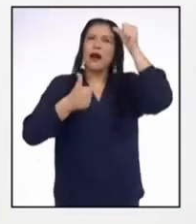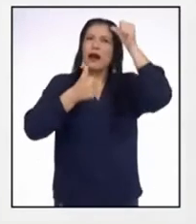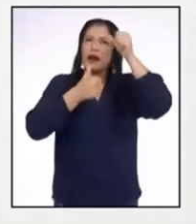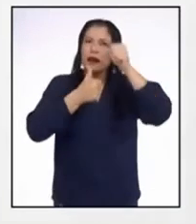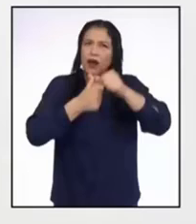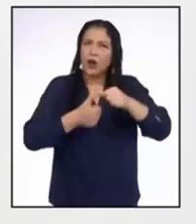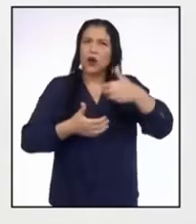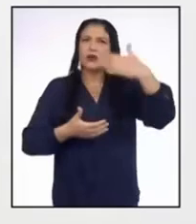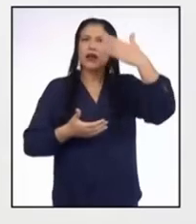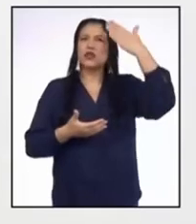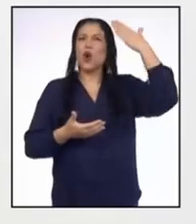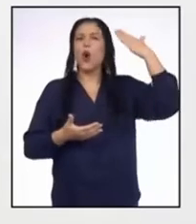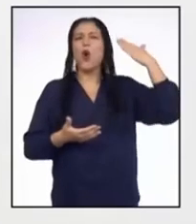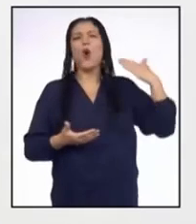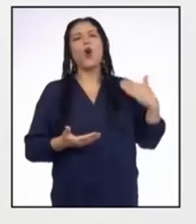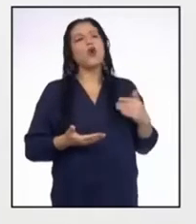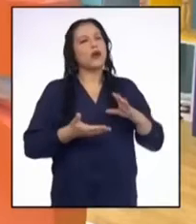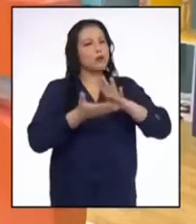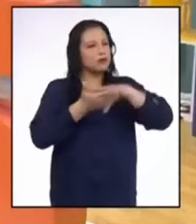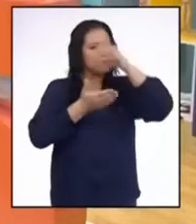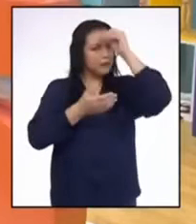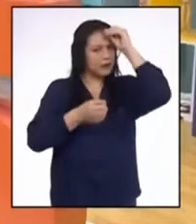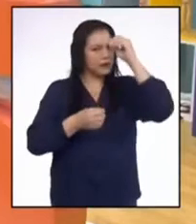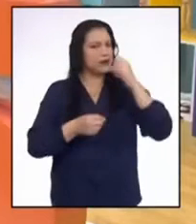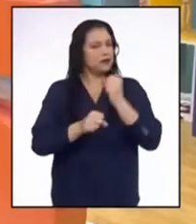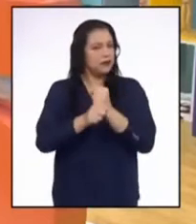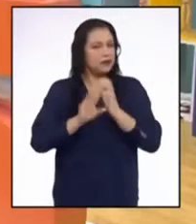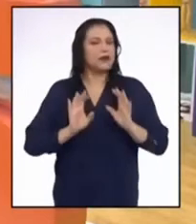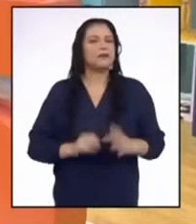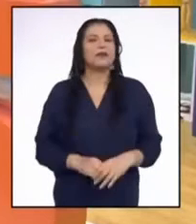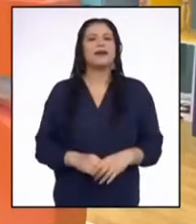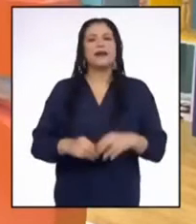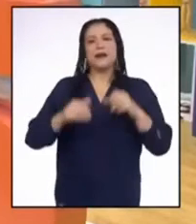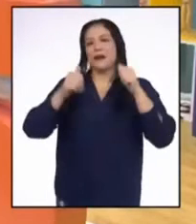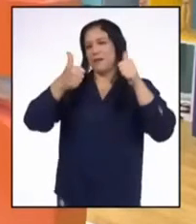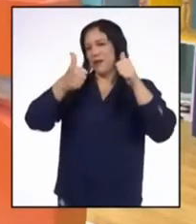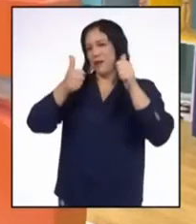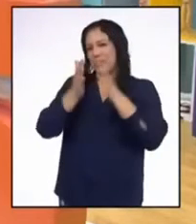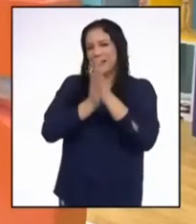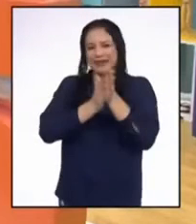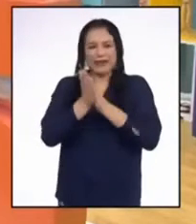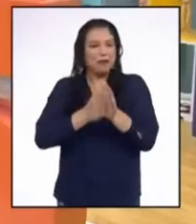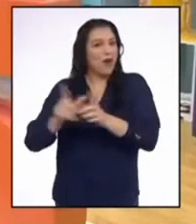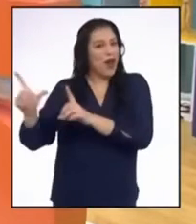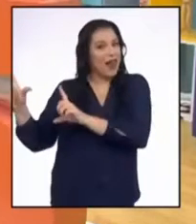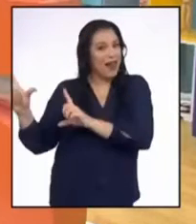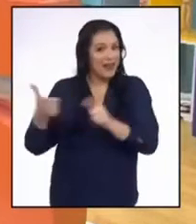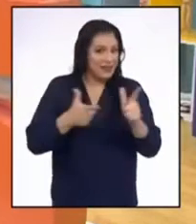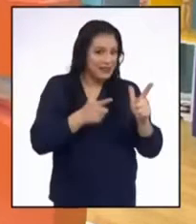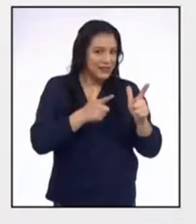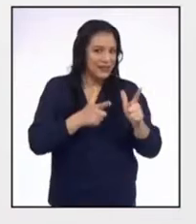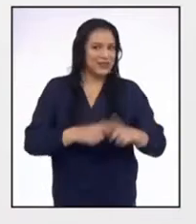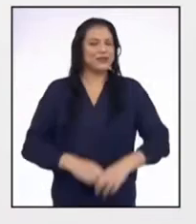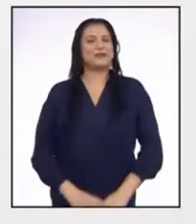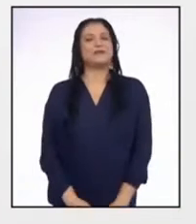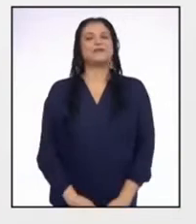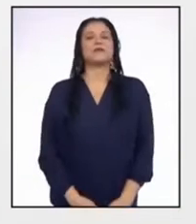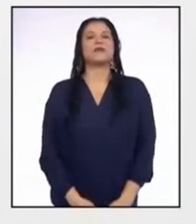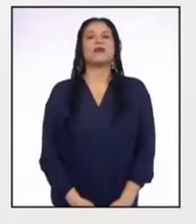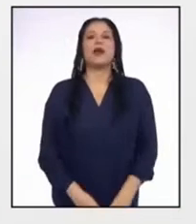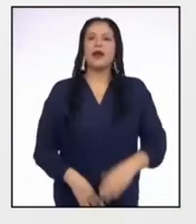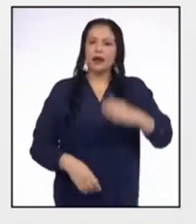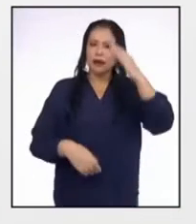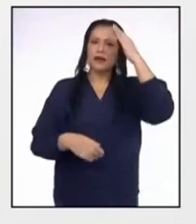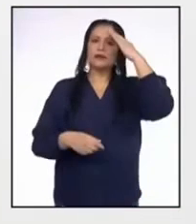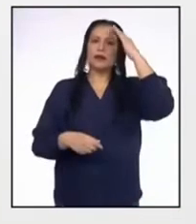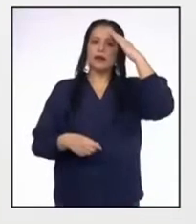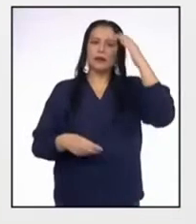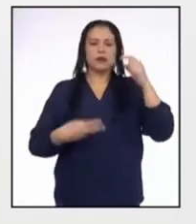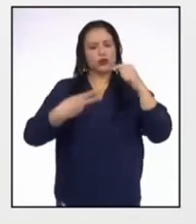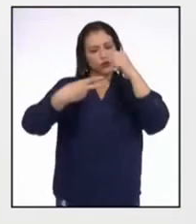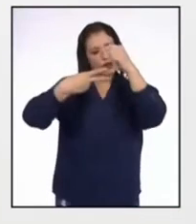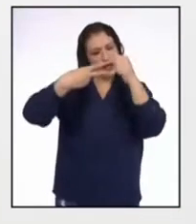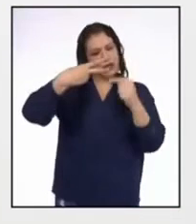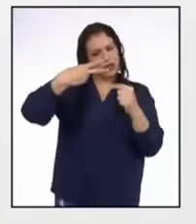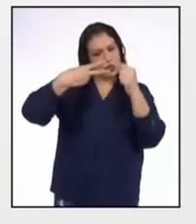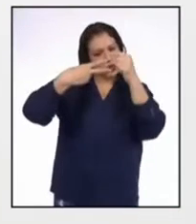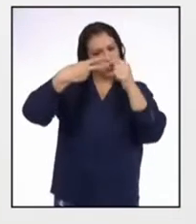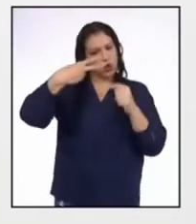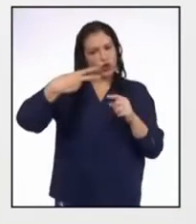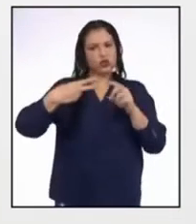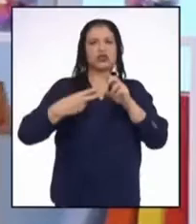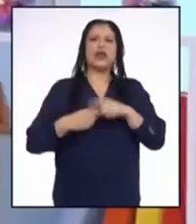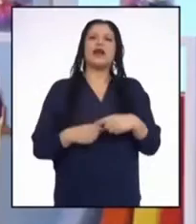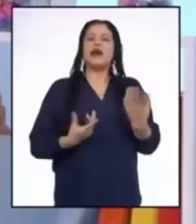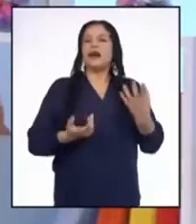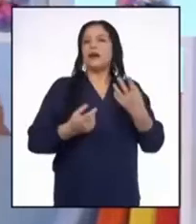de todo lo que hemos venido trabajando. ¡Estamos listos, profesora! Sabemos que existen dos tipos de variables.